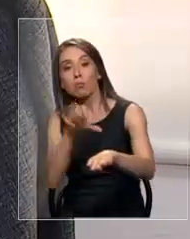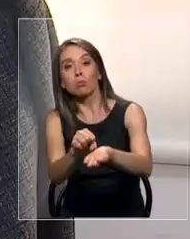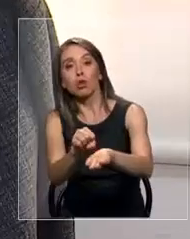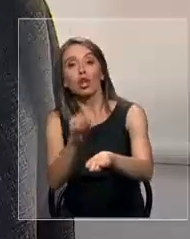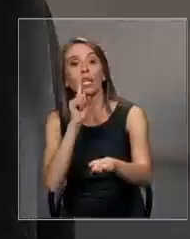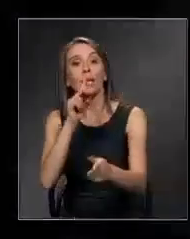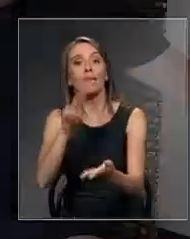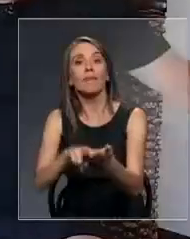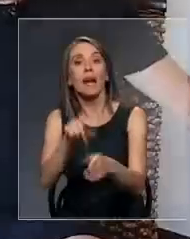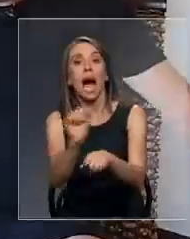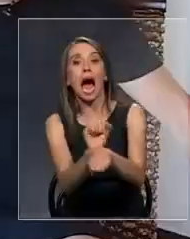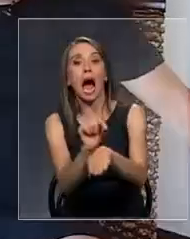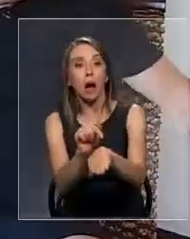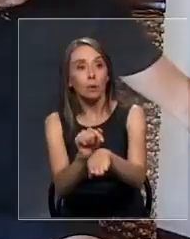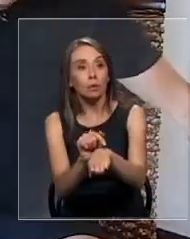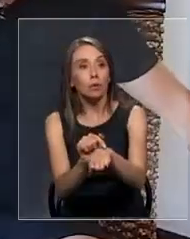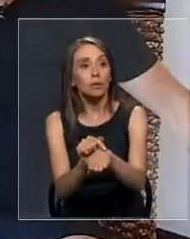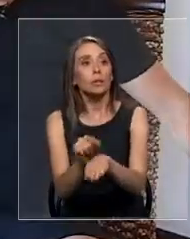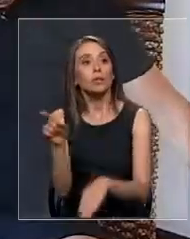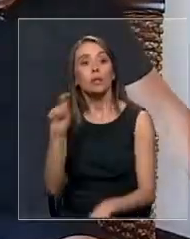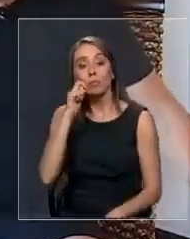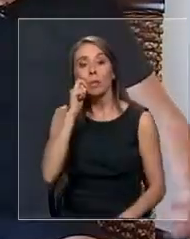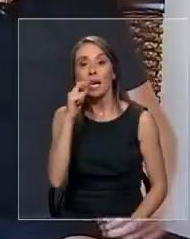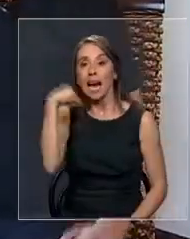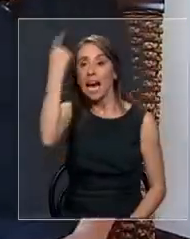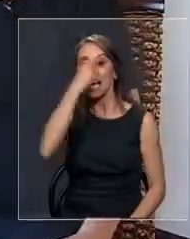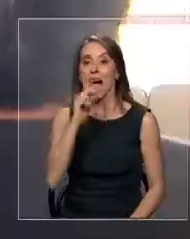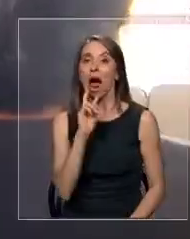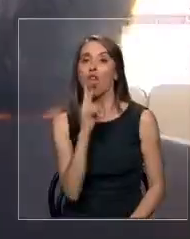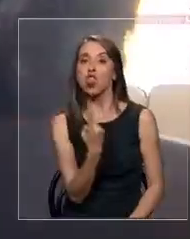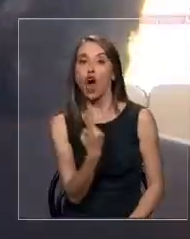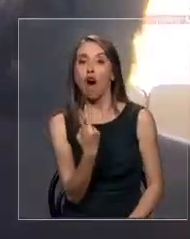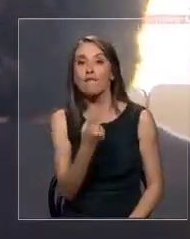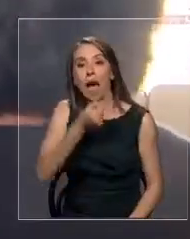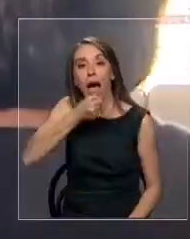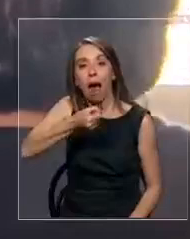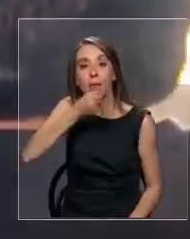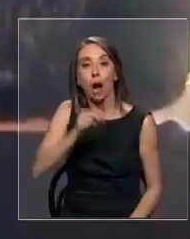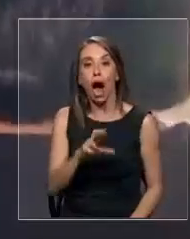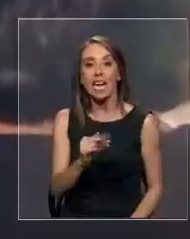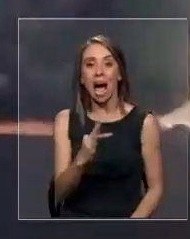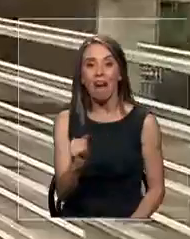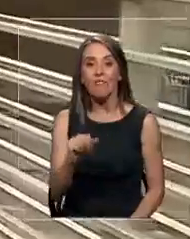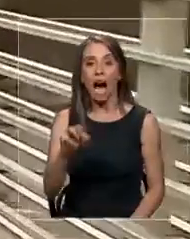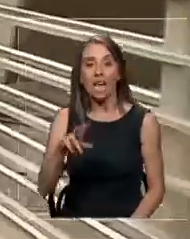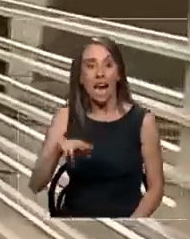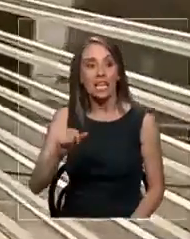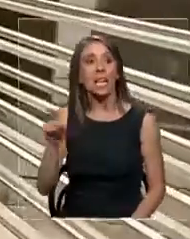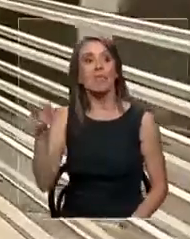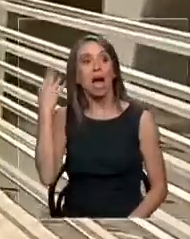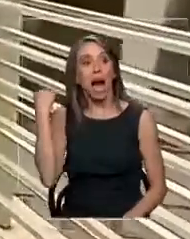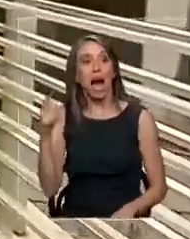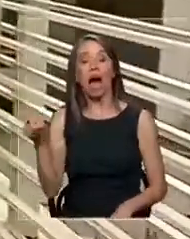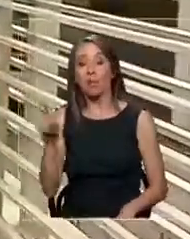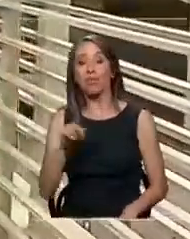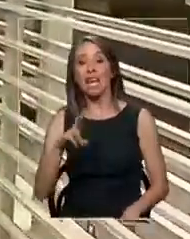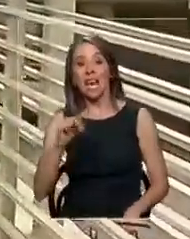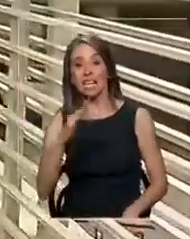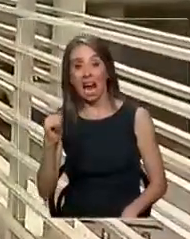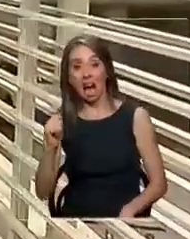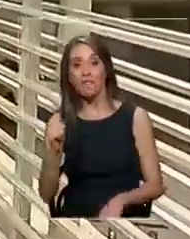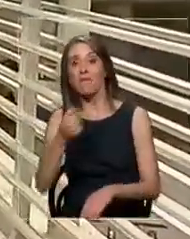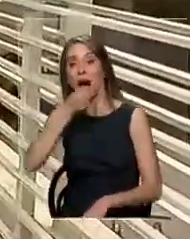identidad verdadera a estos vehículos. Es conocido como el doble del Rafa Araneda. Y esta vez, al igual que el animador, que sufrió un portonazo en su